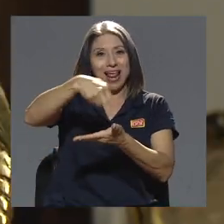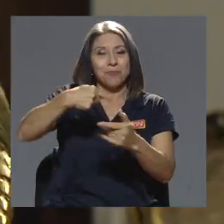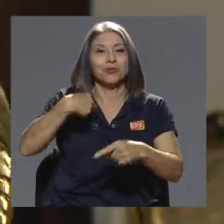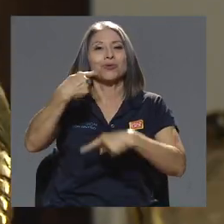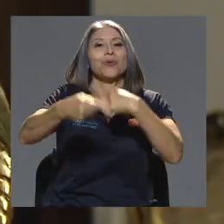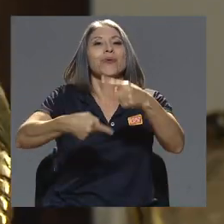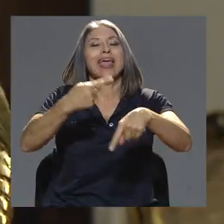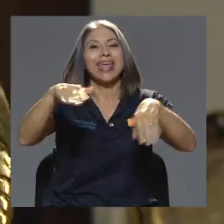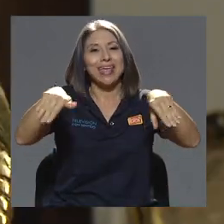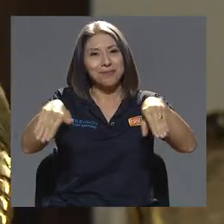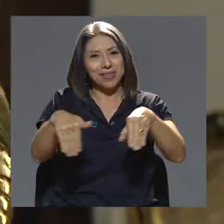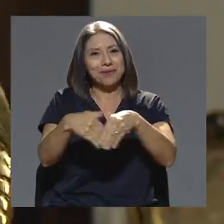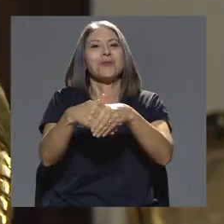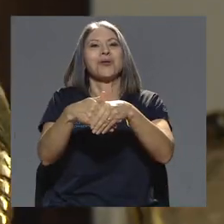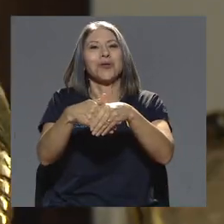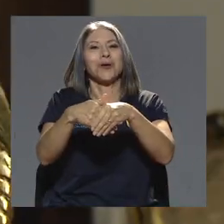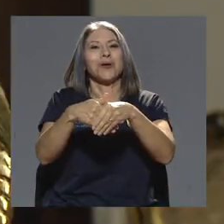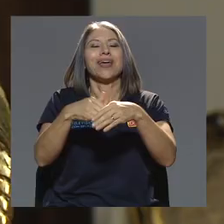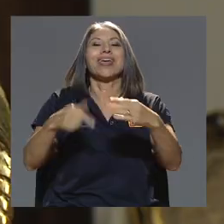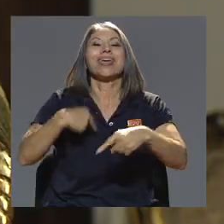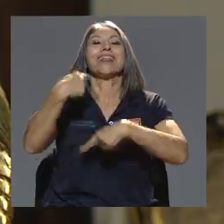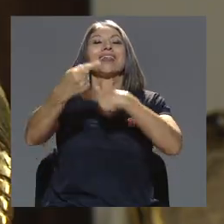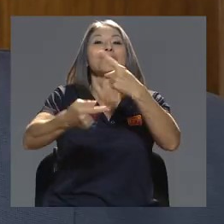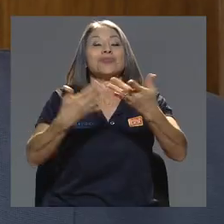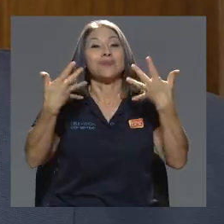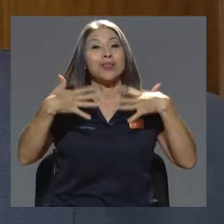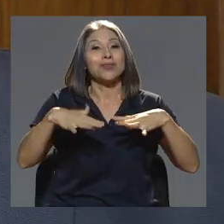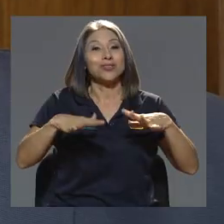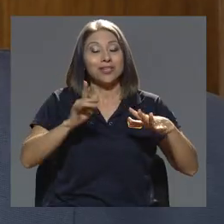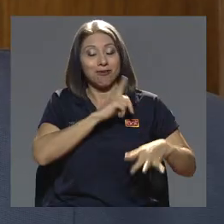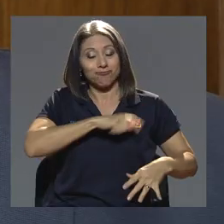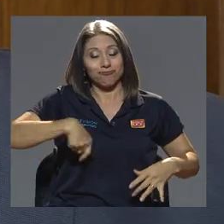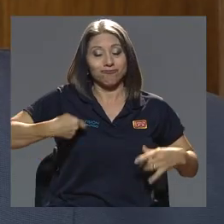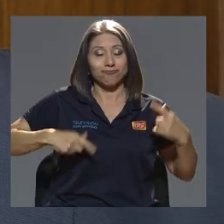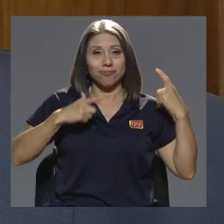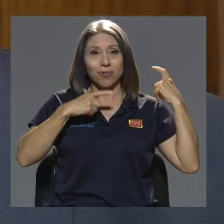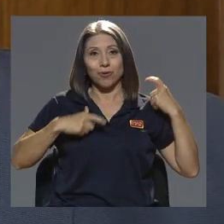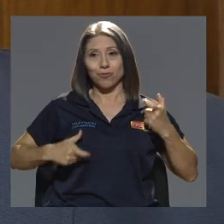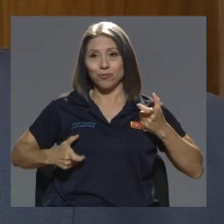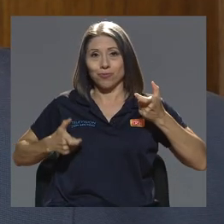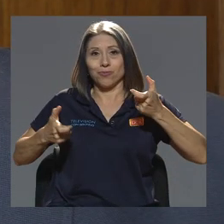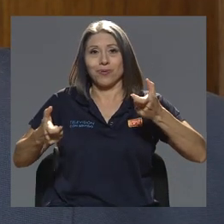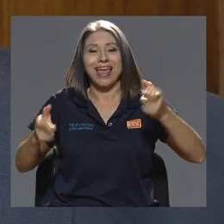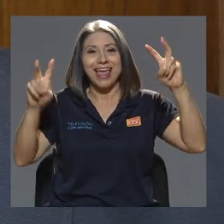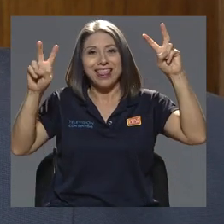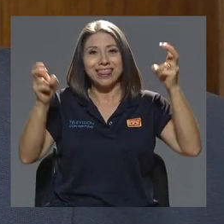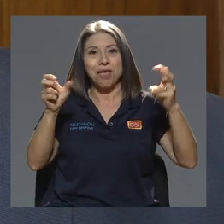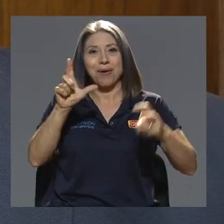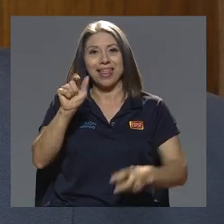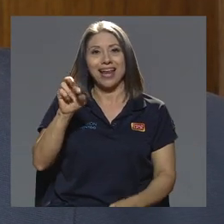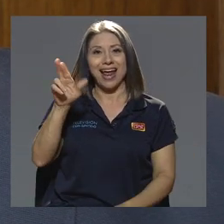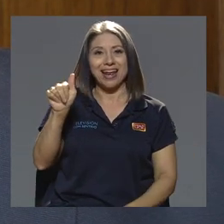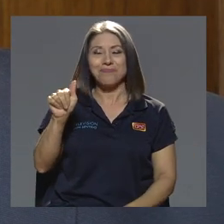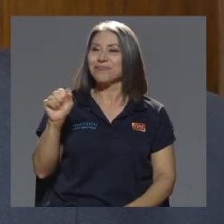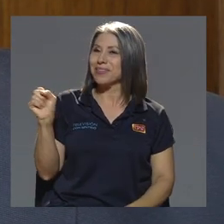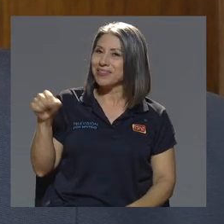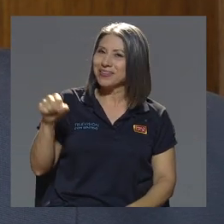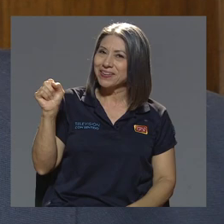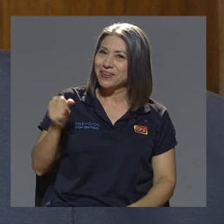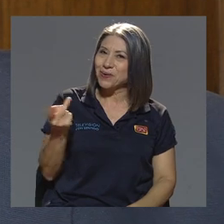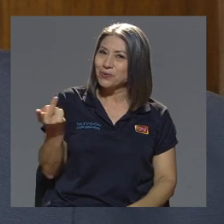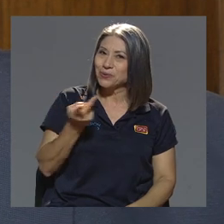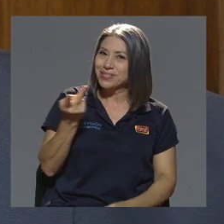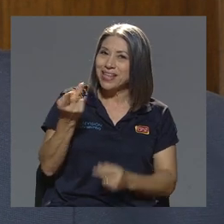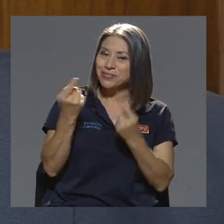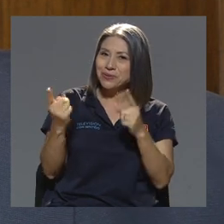bailamos en la toma de posesión. Qué hermoso, tema de Lara. Qué hermoso. Sí, ustedes son una pareja